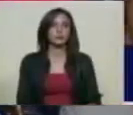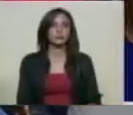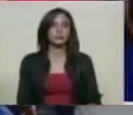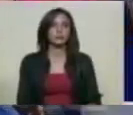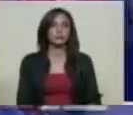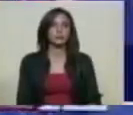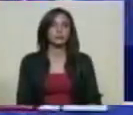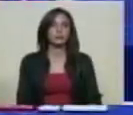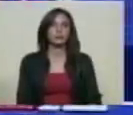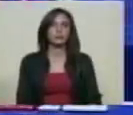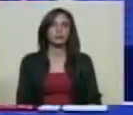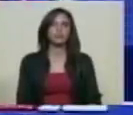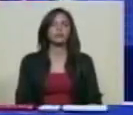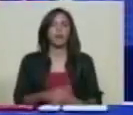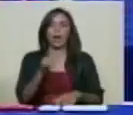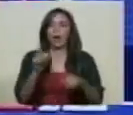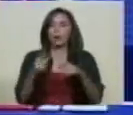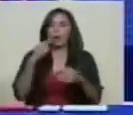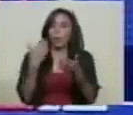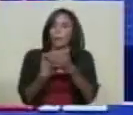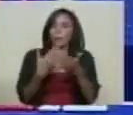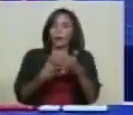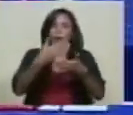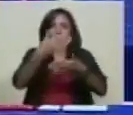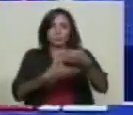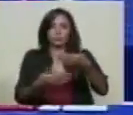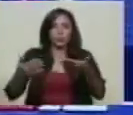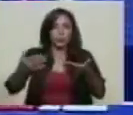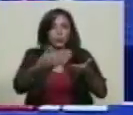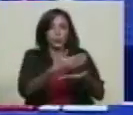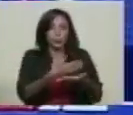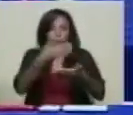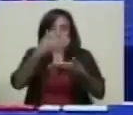luego de recibir las propuestas de las regiones,